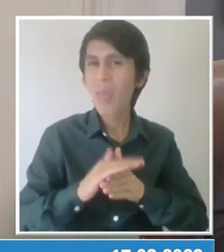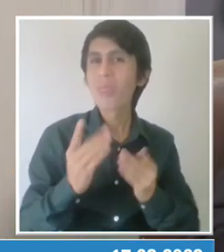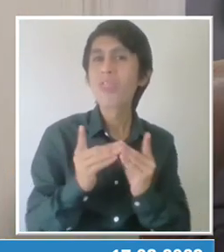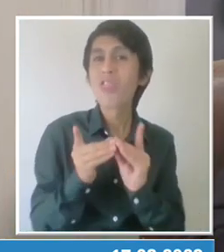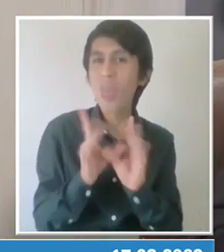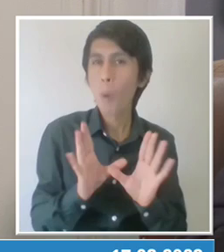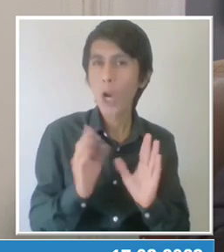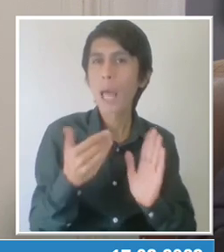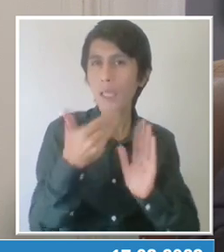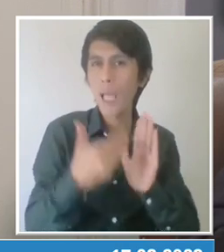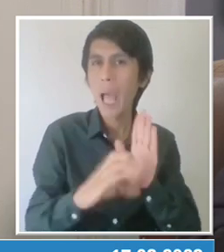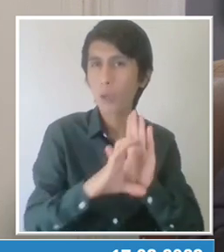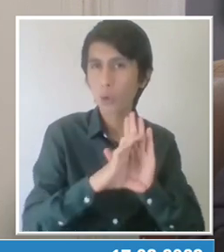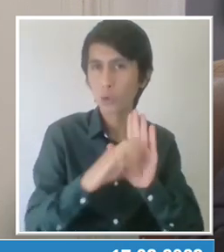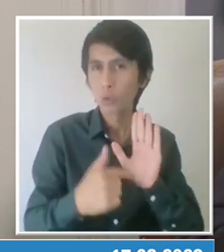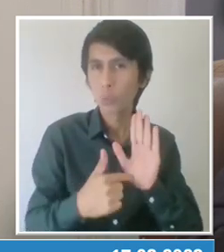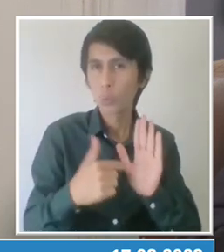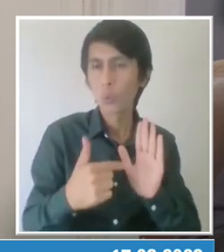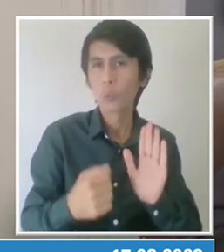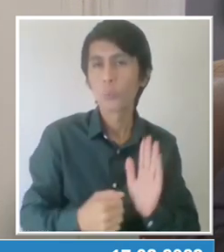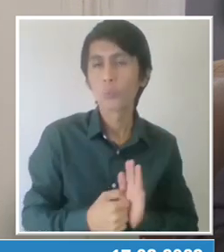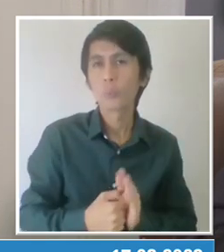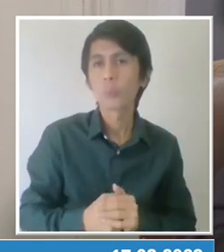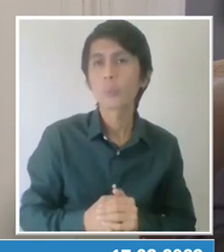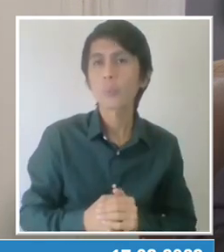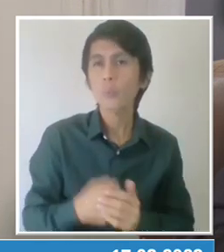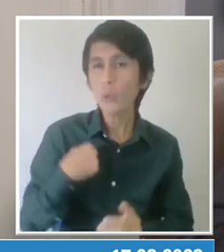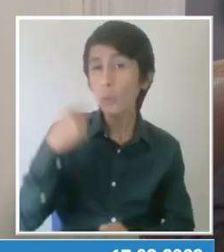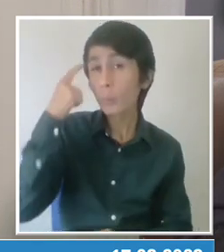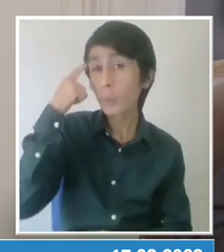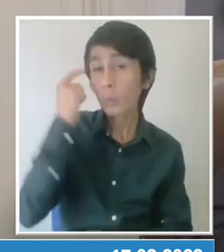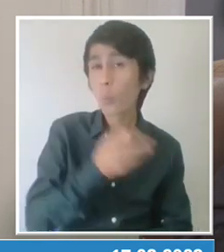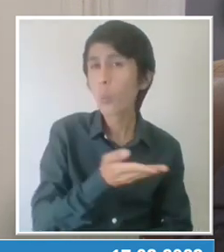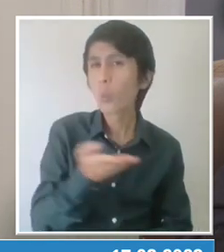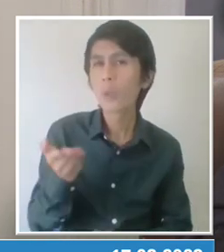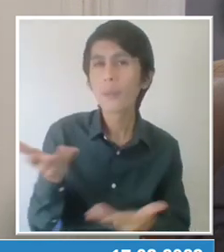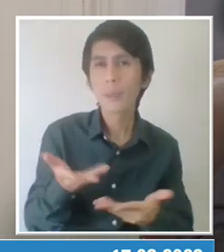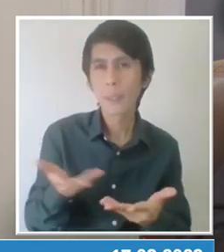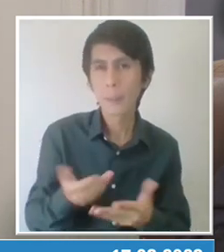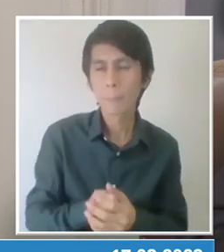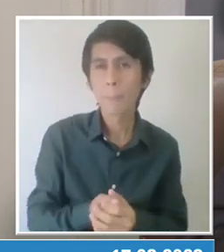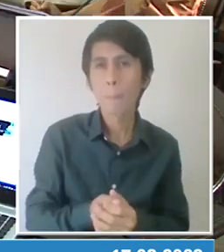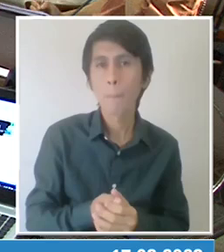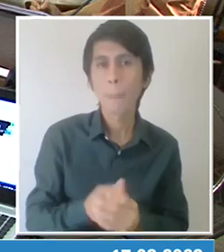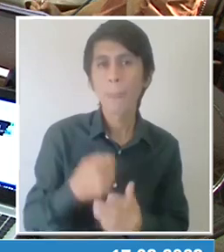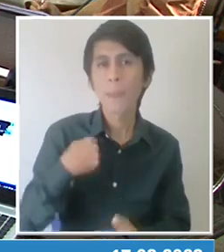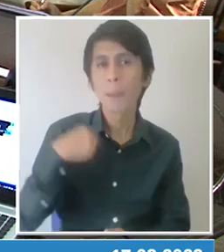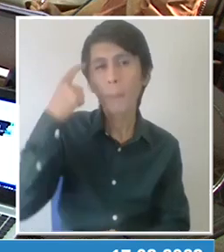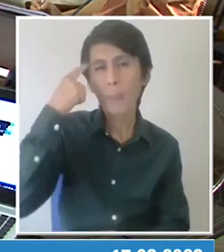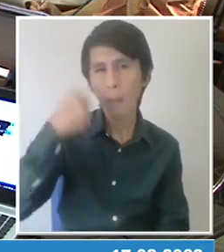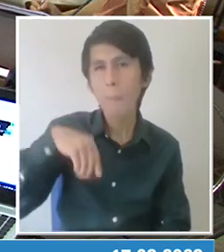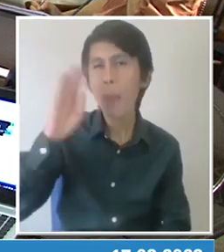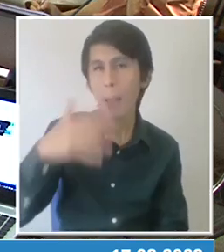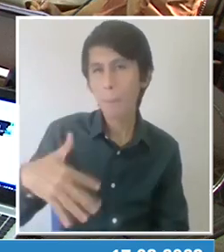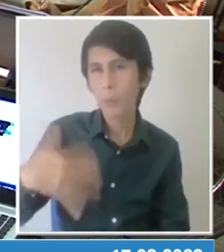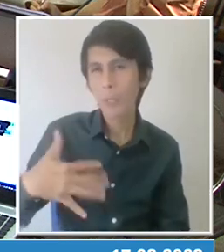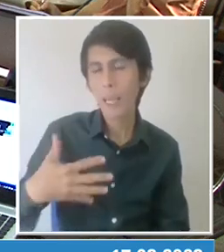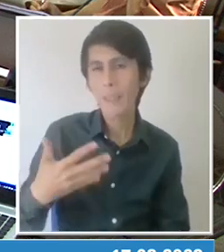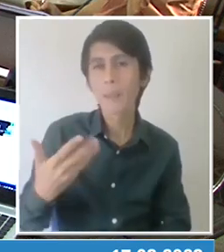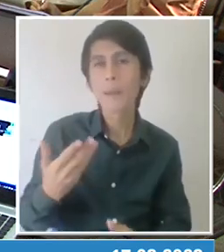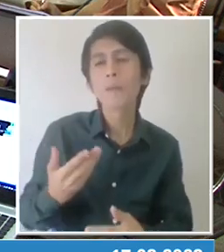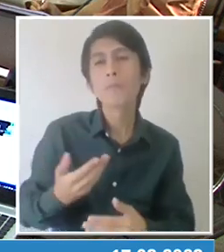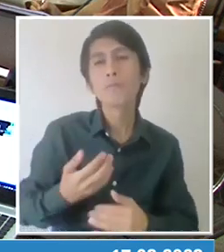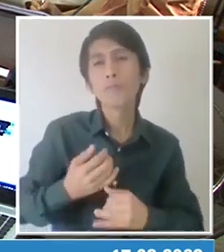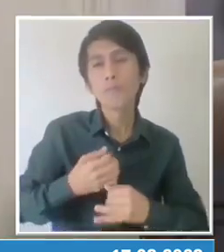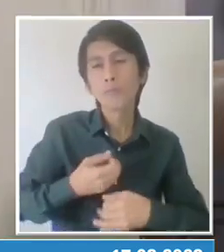deben, sobre la base de lo que me parece más importante para ustedes entregarle, pensar